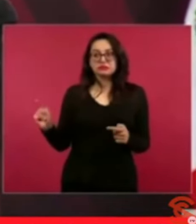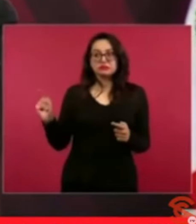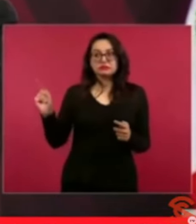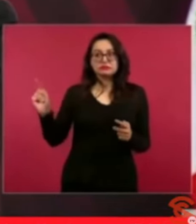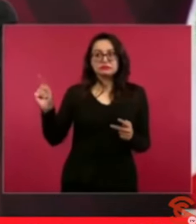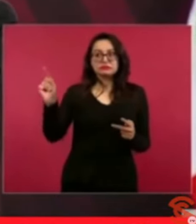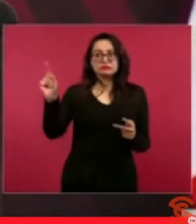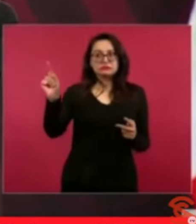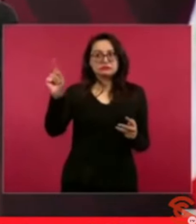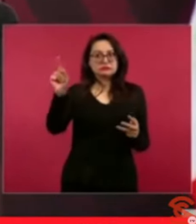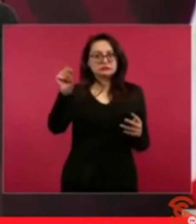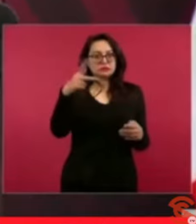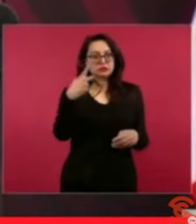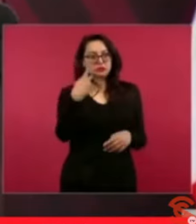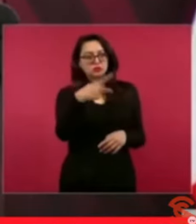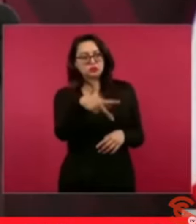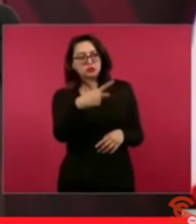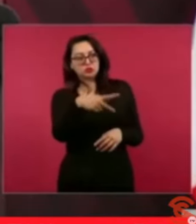en el flanco